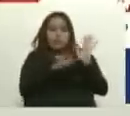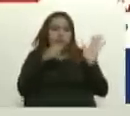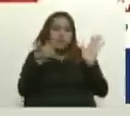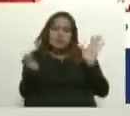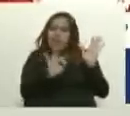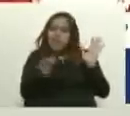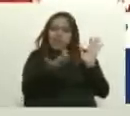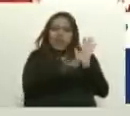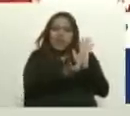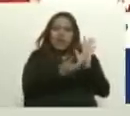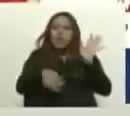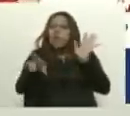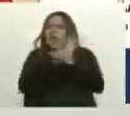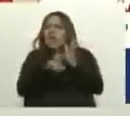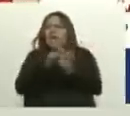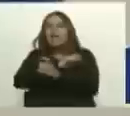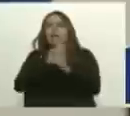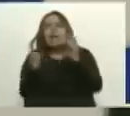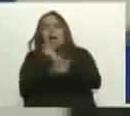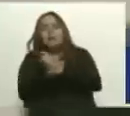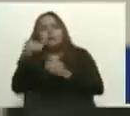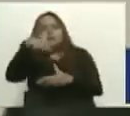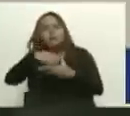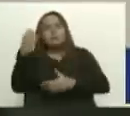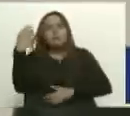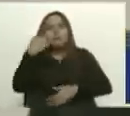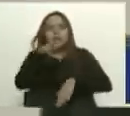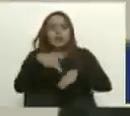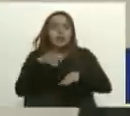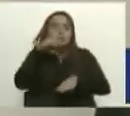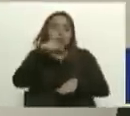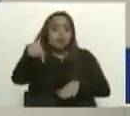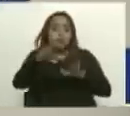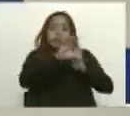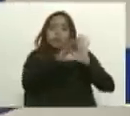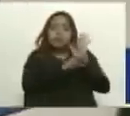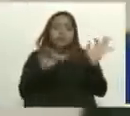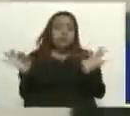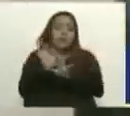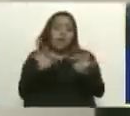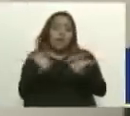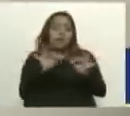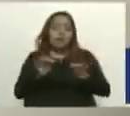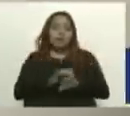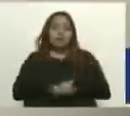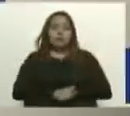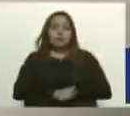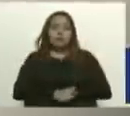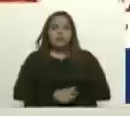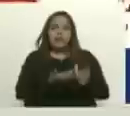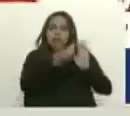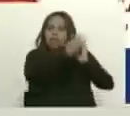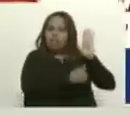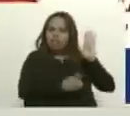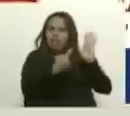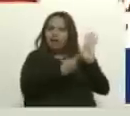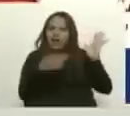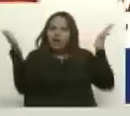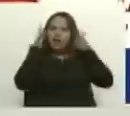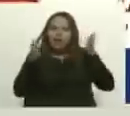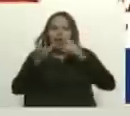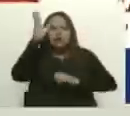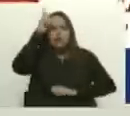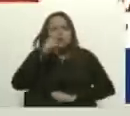un estatuto de transición en la Asamblea Nacional que no está en esta constitución por ningún lado, fue una orden de Donald Trump